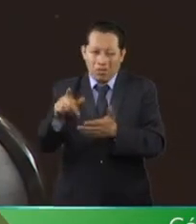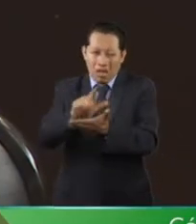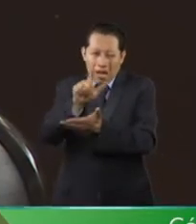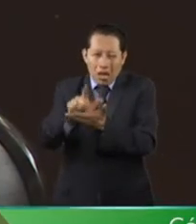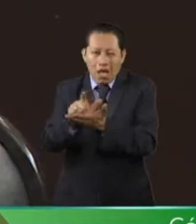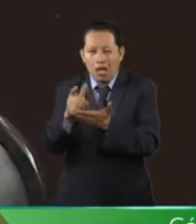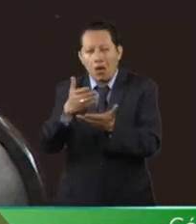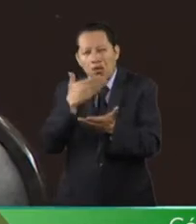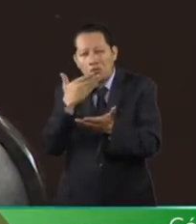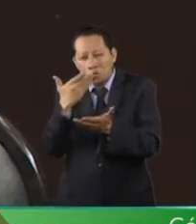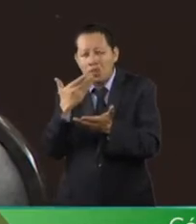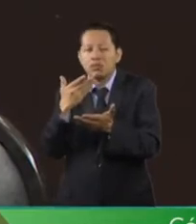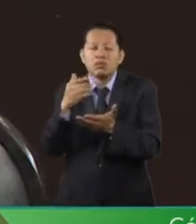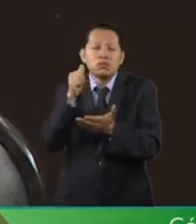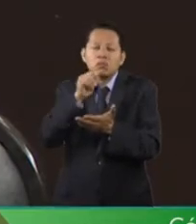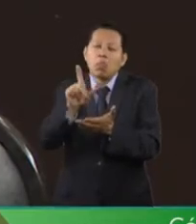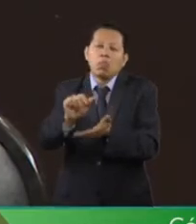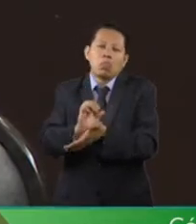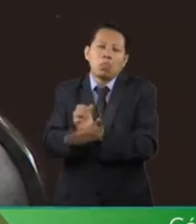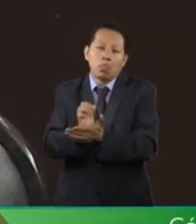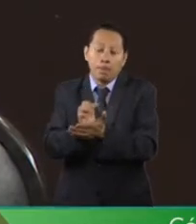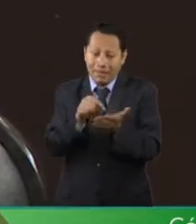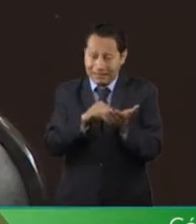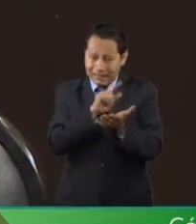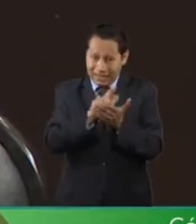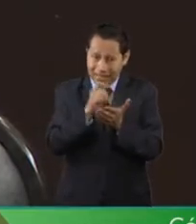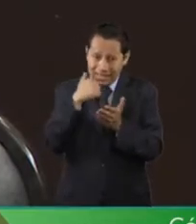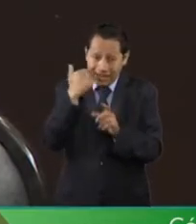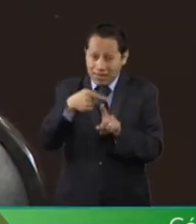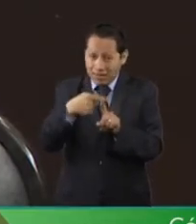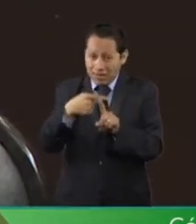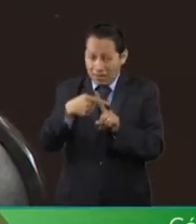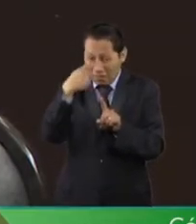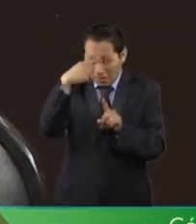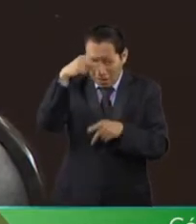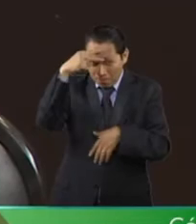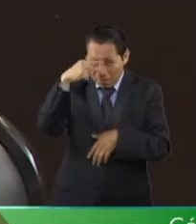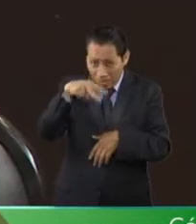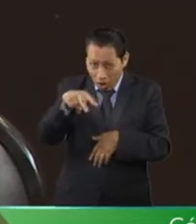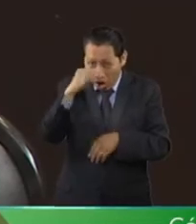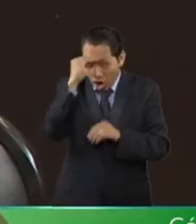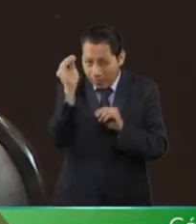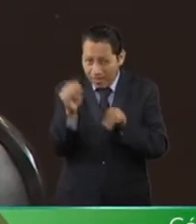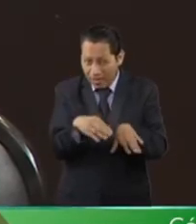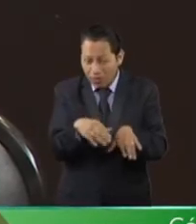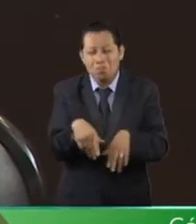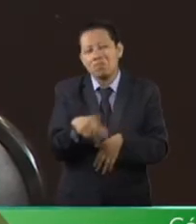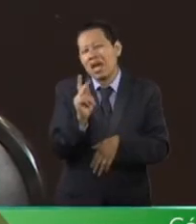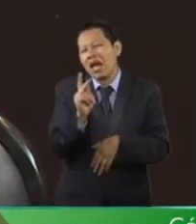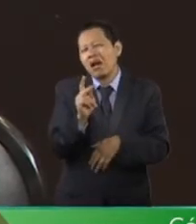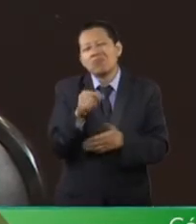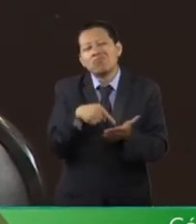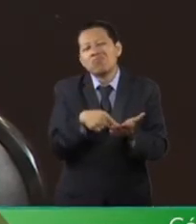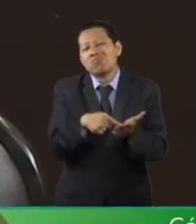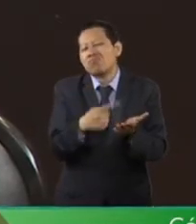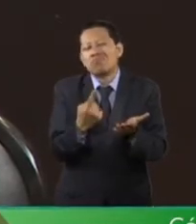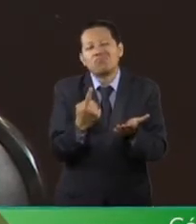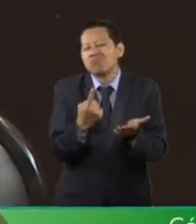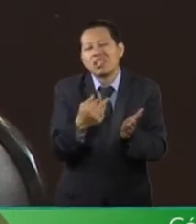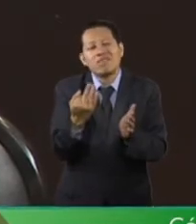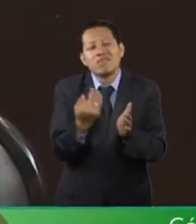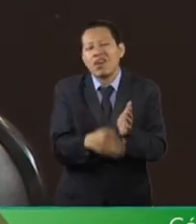pretende establecer medidas afirmativas en beneficio de este México olvidado, está quedando corta si en ella no